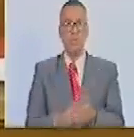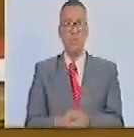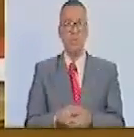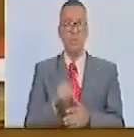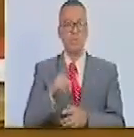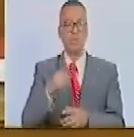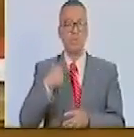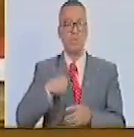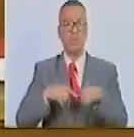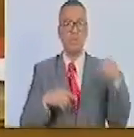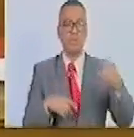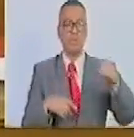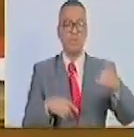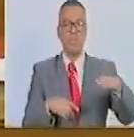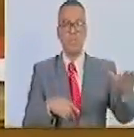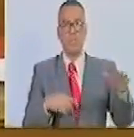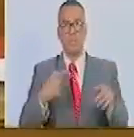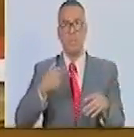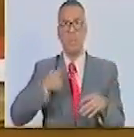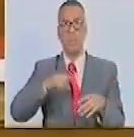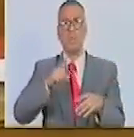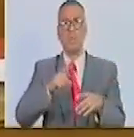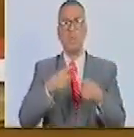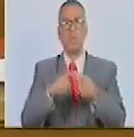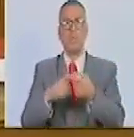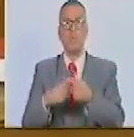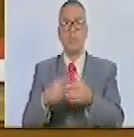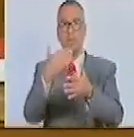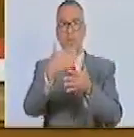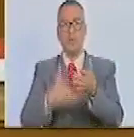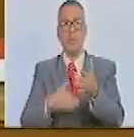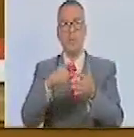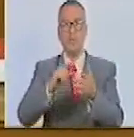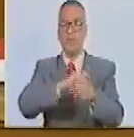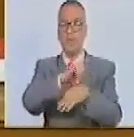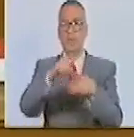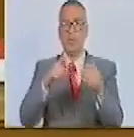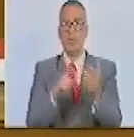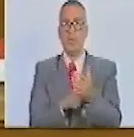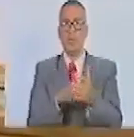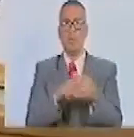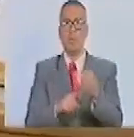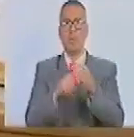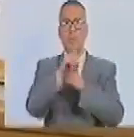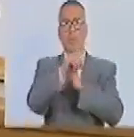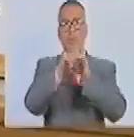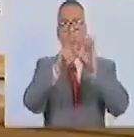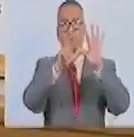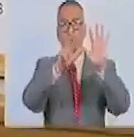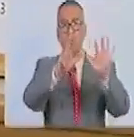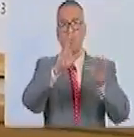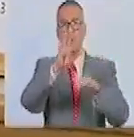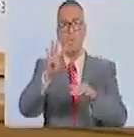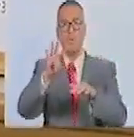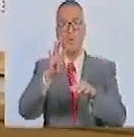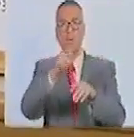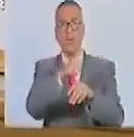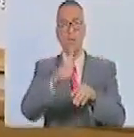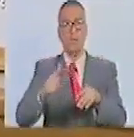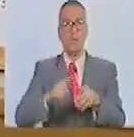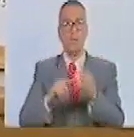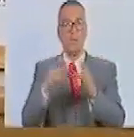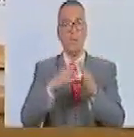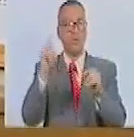aquí a la izquierda mía se encuentran el resto de los expedientes que completan los 184 expedientes de